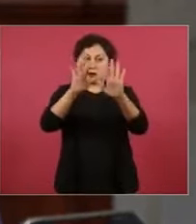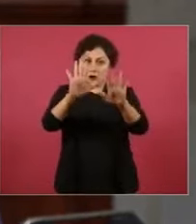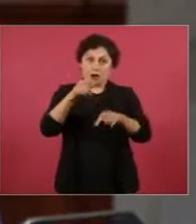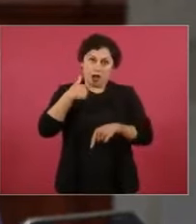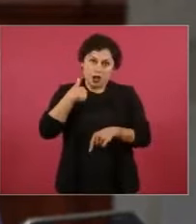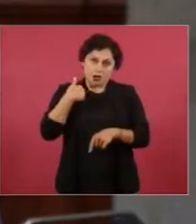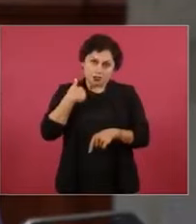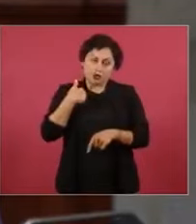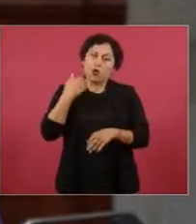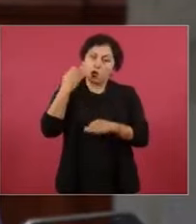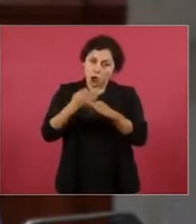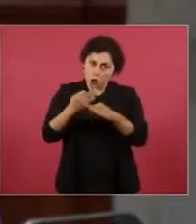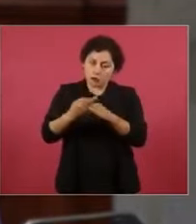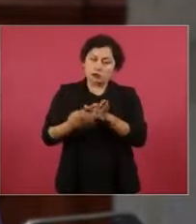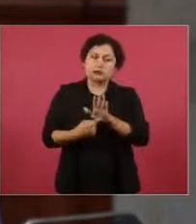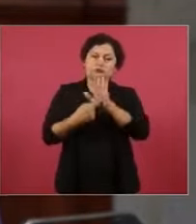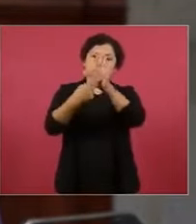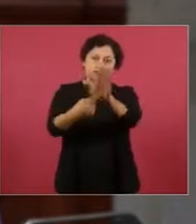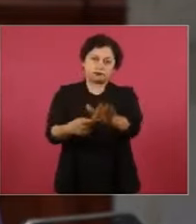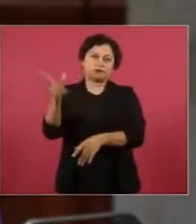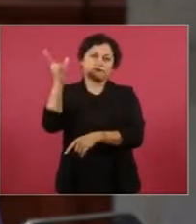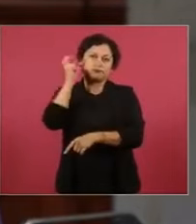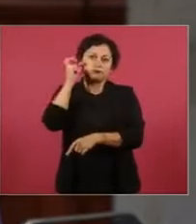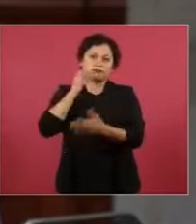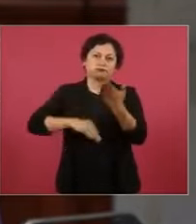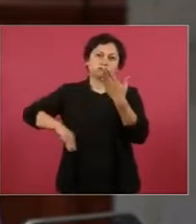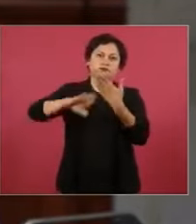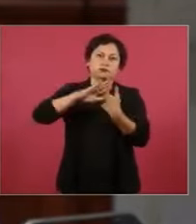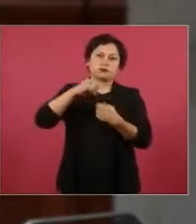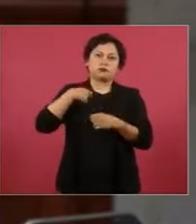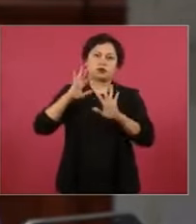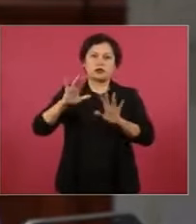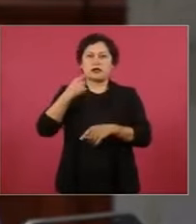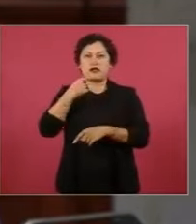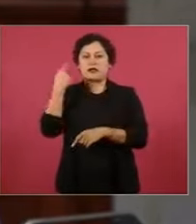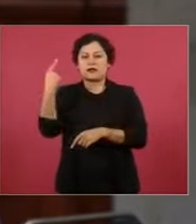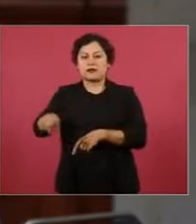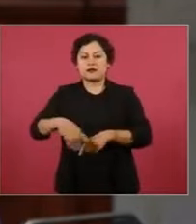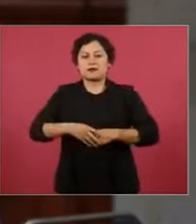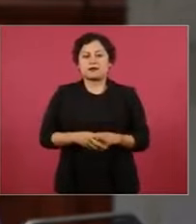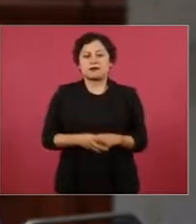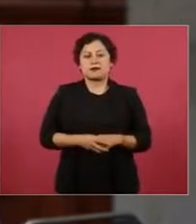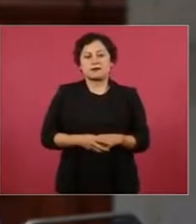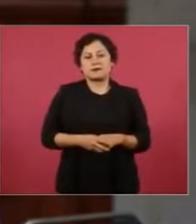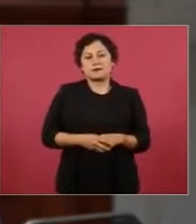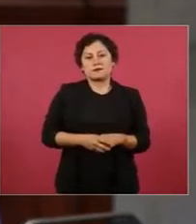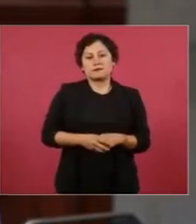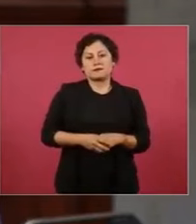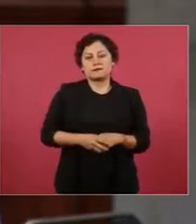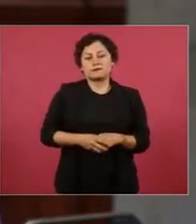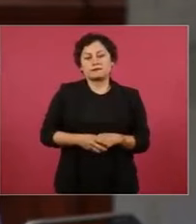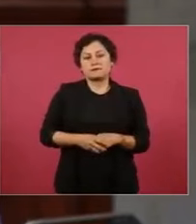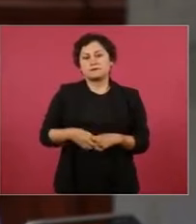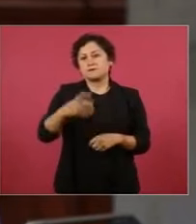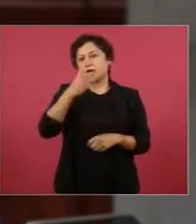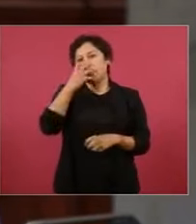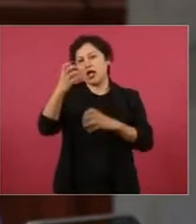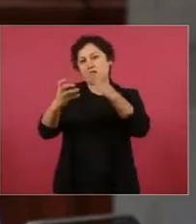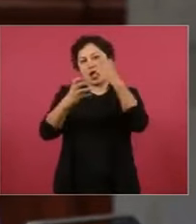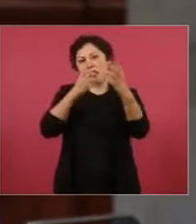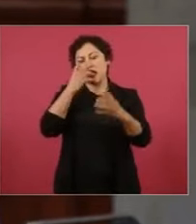tomé yo algunas medidas de seguridad mías. Chayotera, tómame, a mí me vale gorro que me tomes. ¿Cómo se llama?